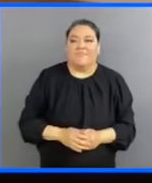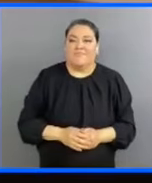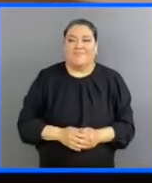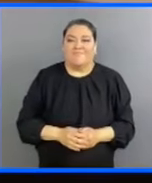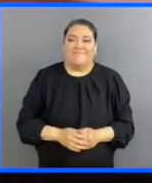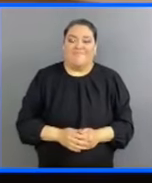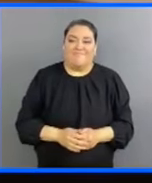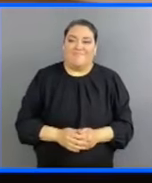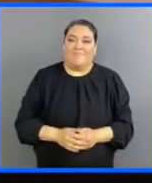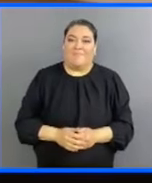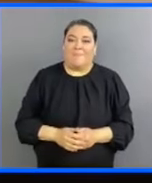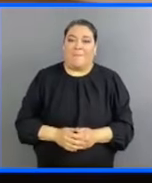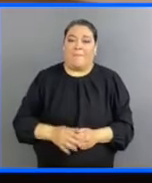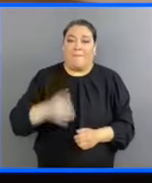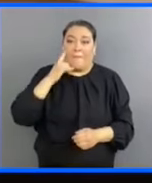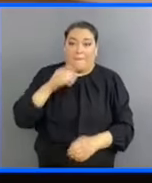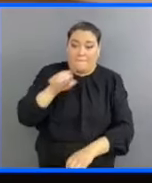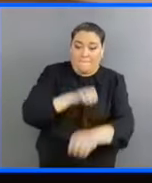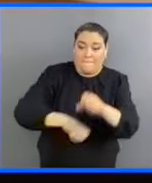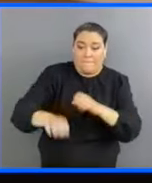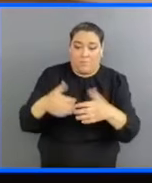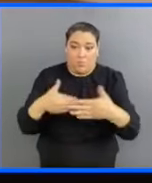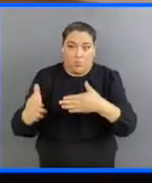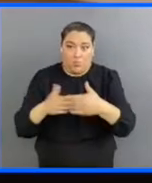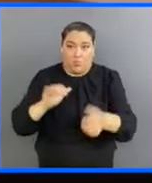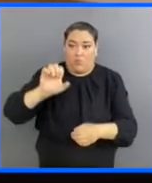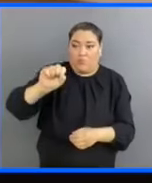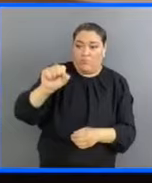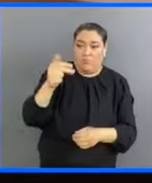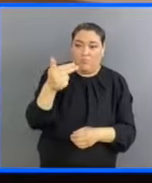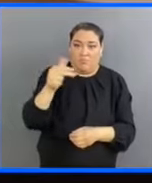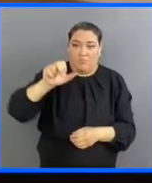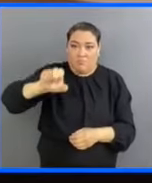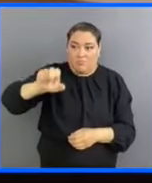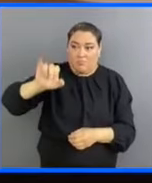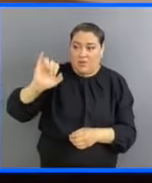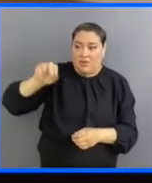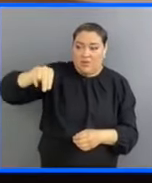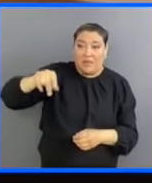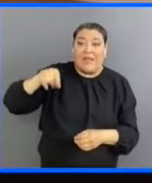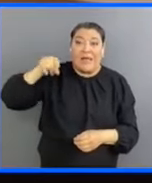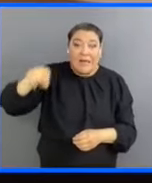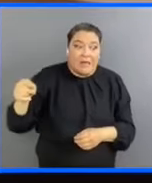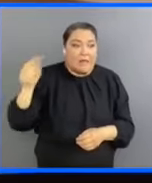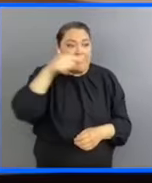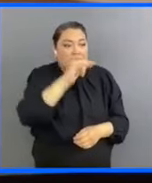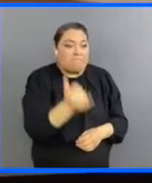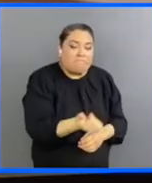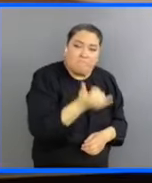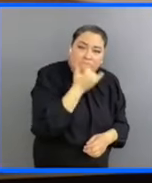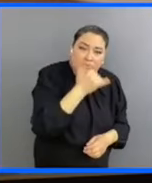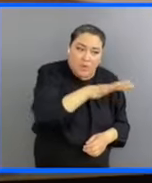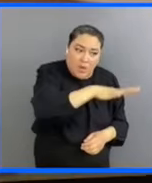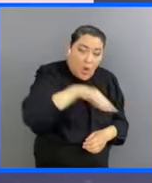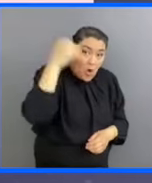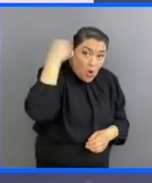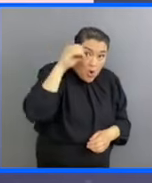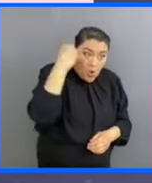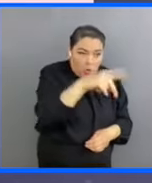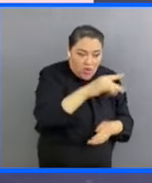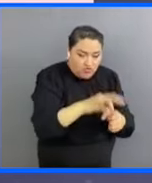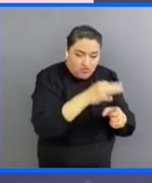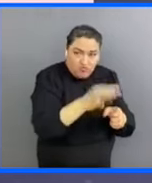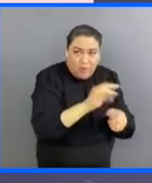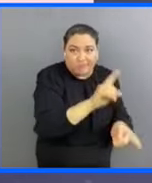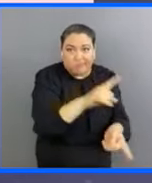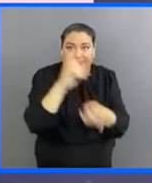La empresa de moda Shein se disculpó por plagiar bordados originarios del Istmo de Tehuantepec, Oaxaca.